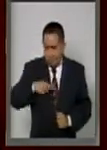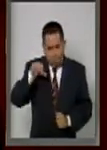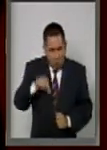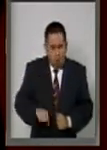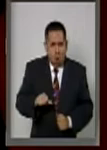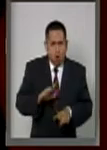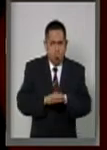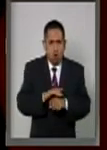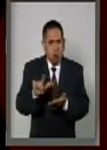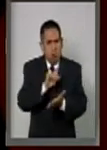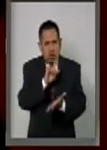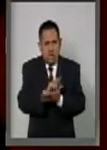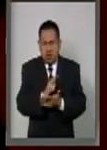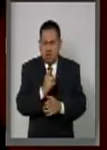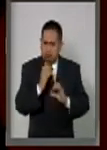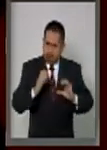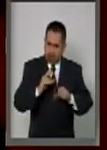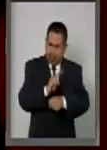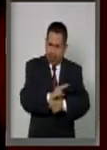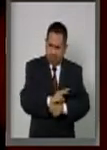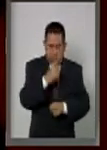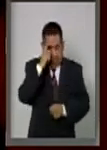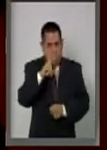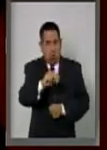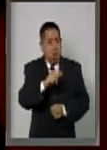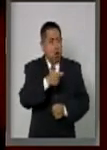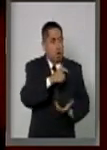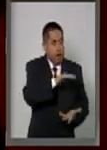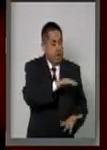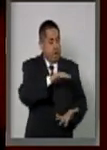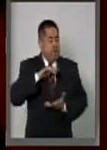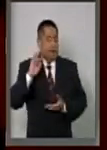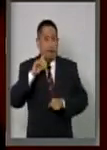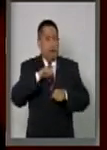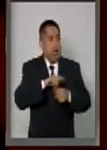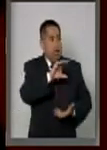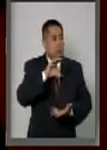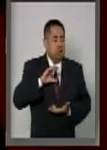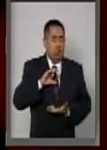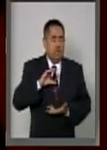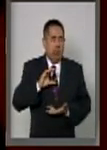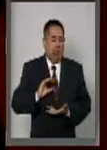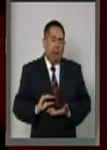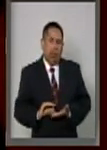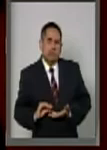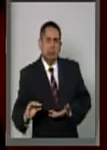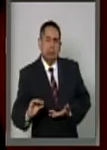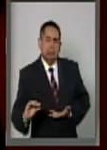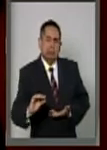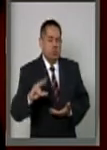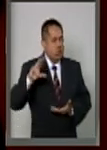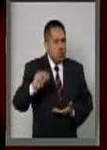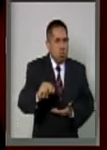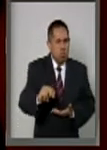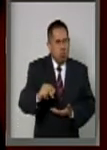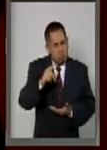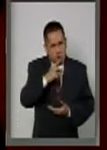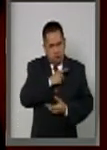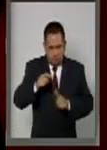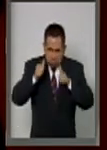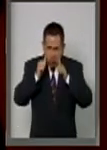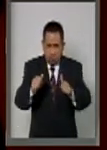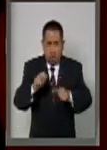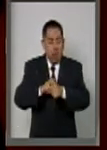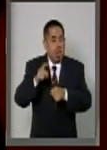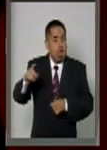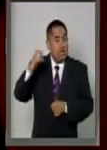los candados para evitar que el gasto federal nuevamente se utilice para fines ilícitos. Observamos que los recursos que ya se están distribuyendo en